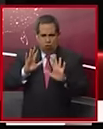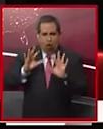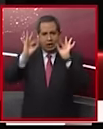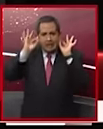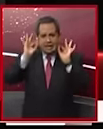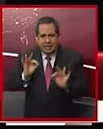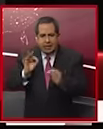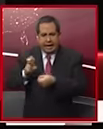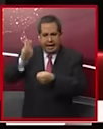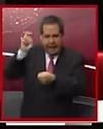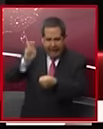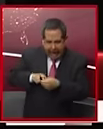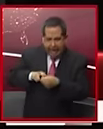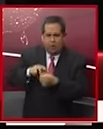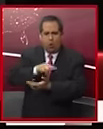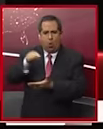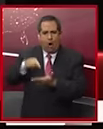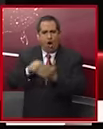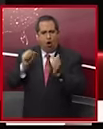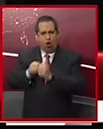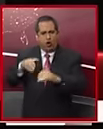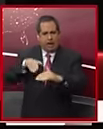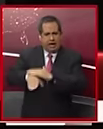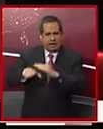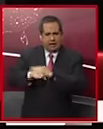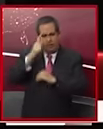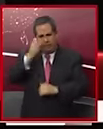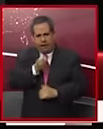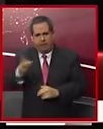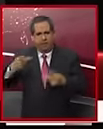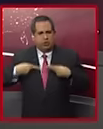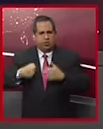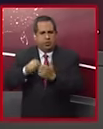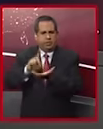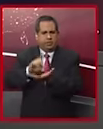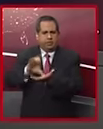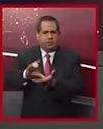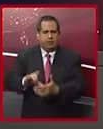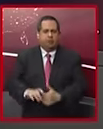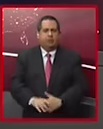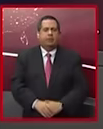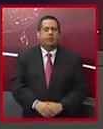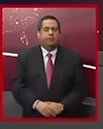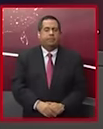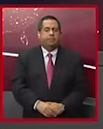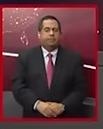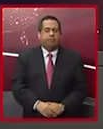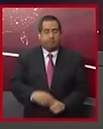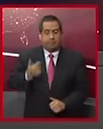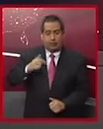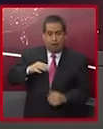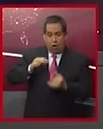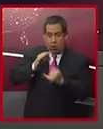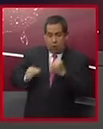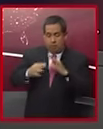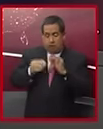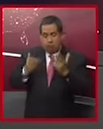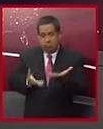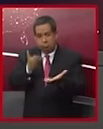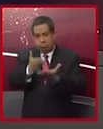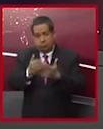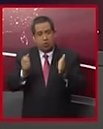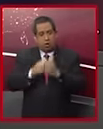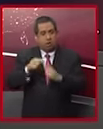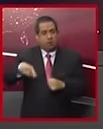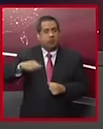preferentemente, en locales de accesibilidad para personas con discapacidad. La última reserva que fue presentada por parte